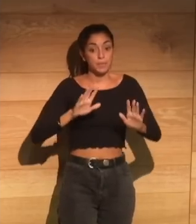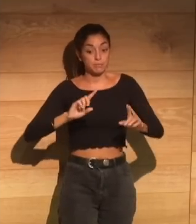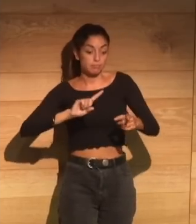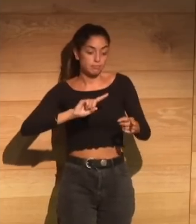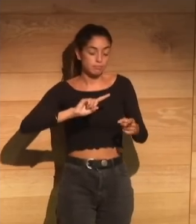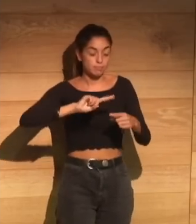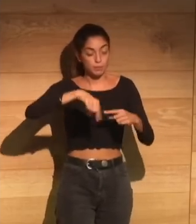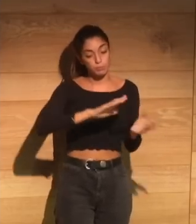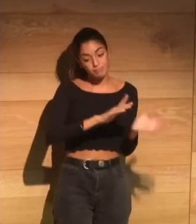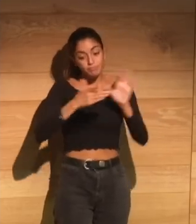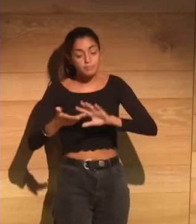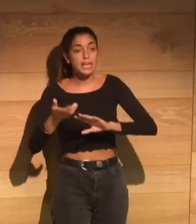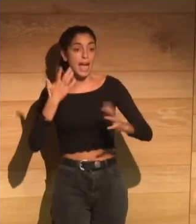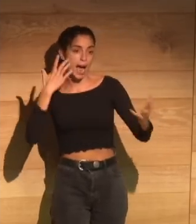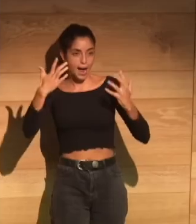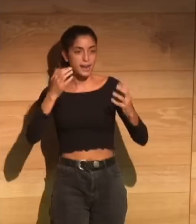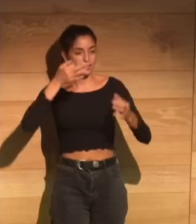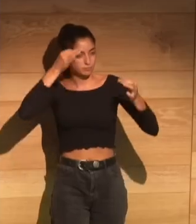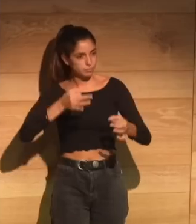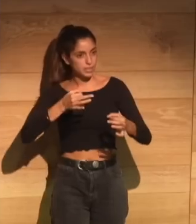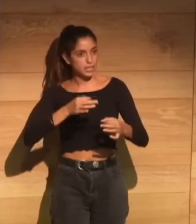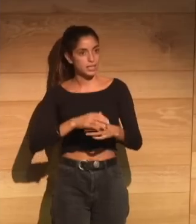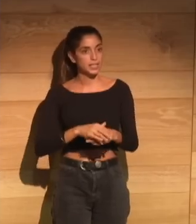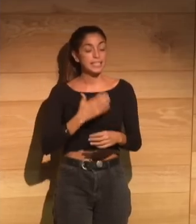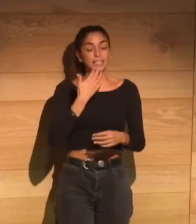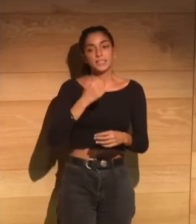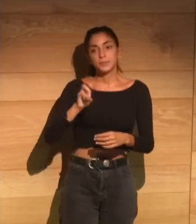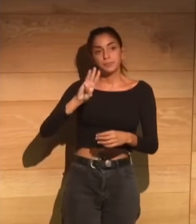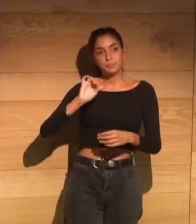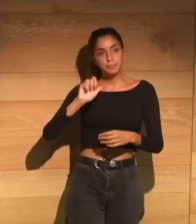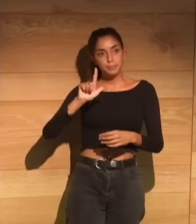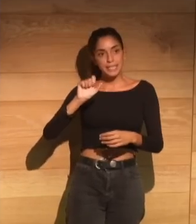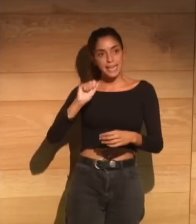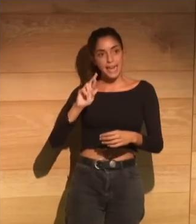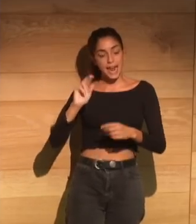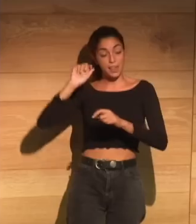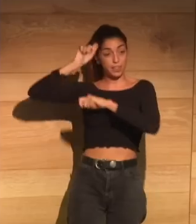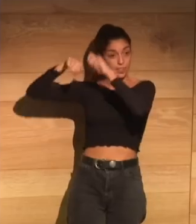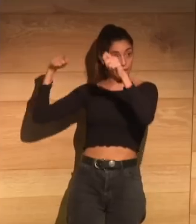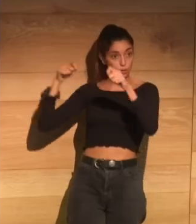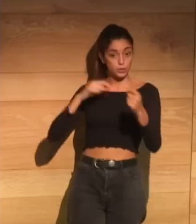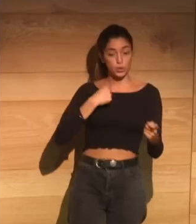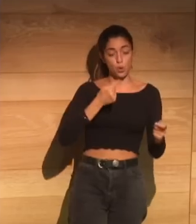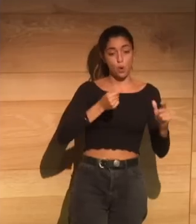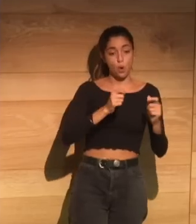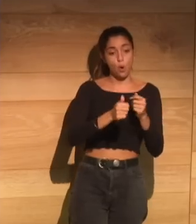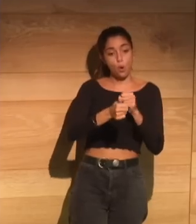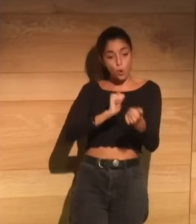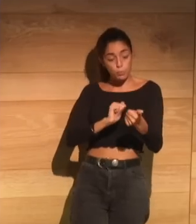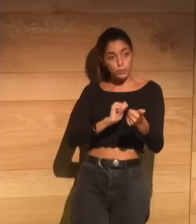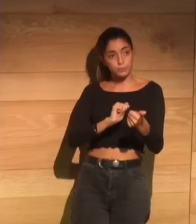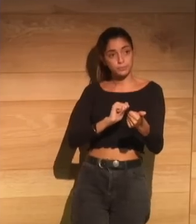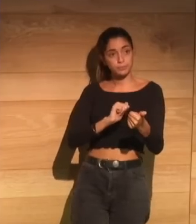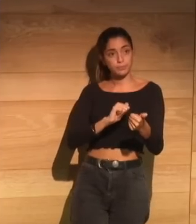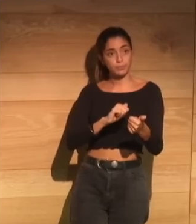en este caso tienes la imagen tal cual. Claro, si quiero hacer el pilar de Zaragoza... Como si proyectaras la diapositiva. Lo calco, así, ¿no? Lo copio y así es. ¿Has